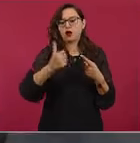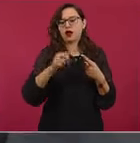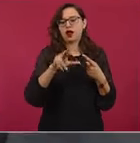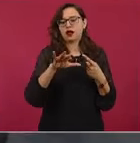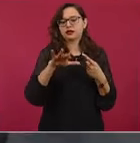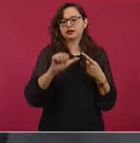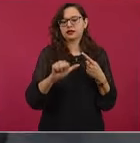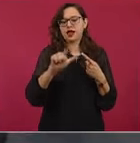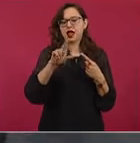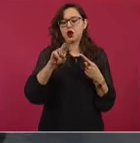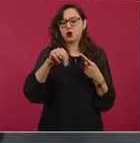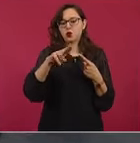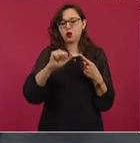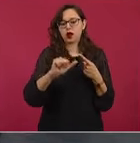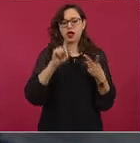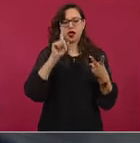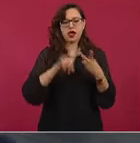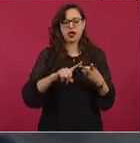y Calderón.